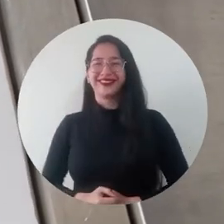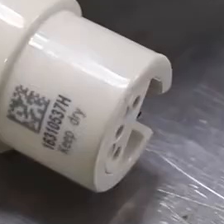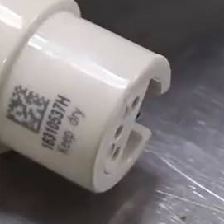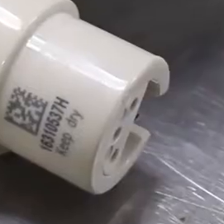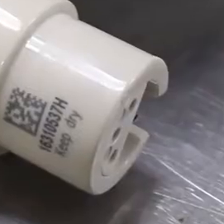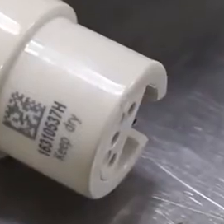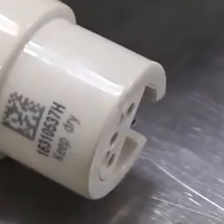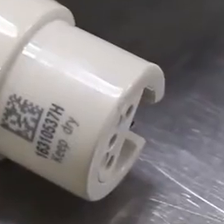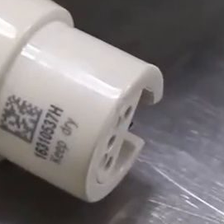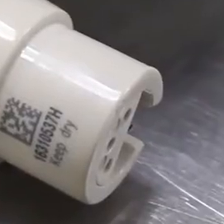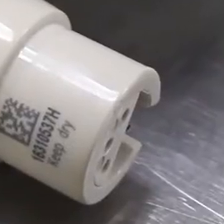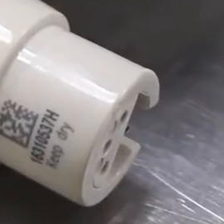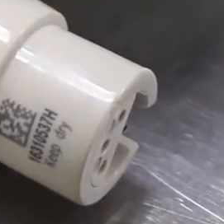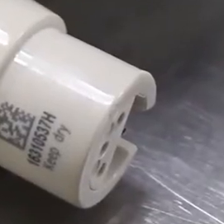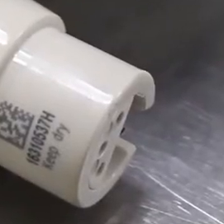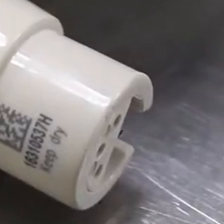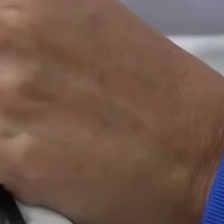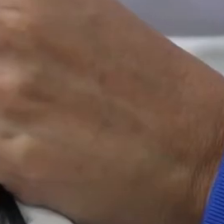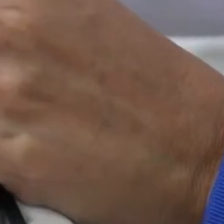Música